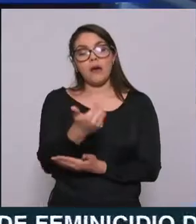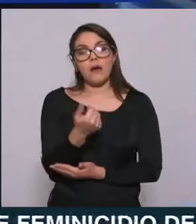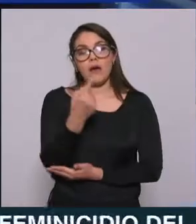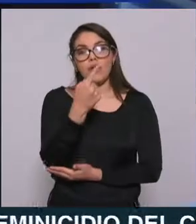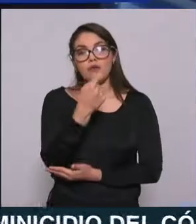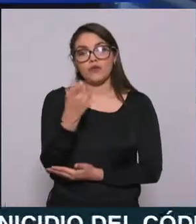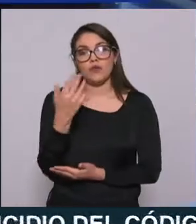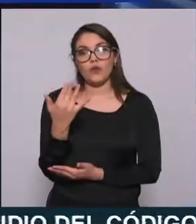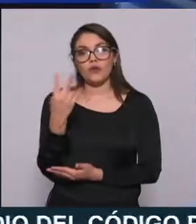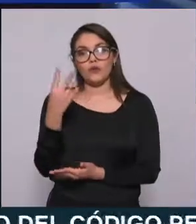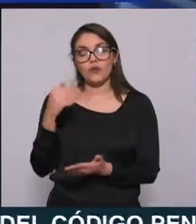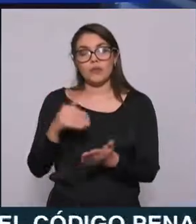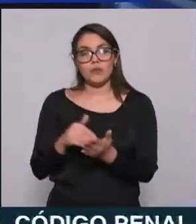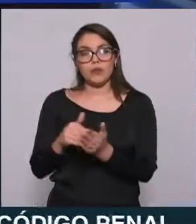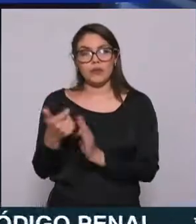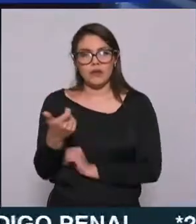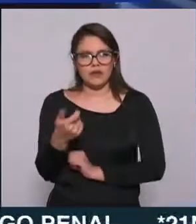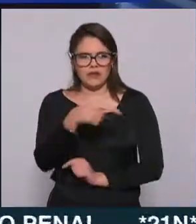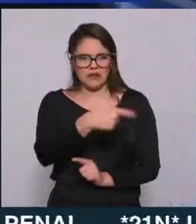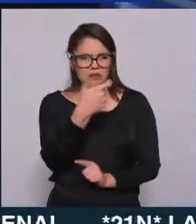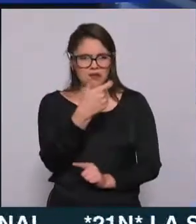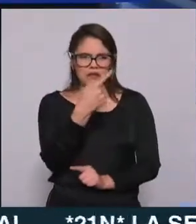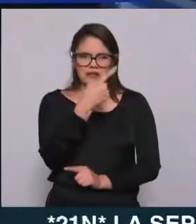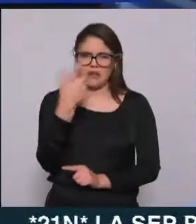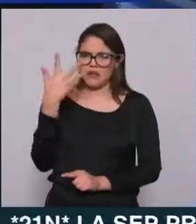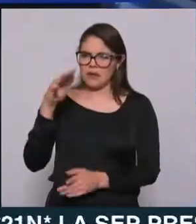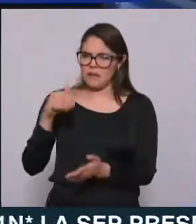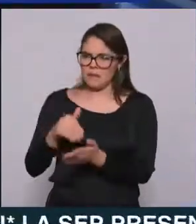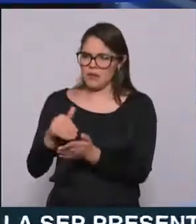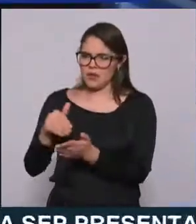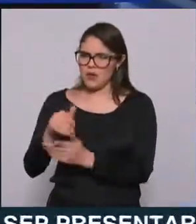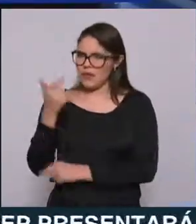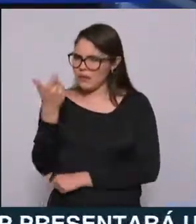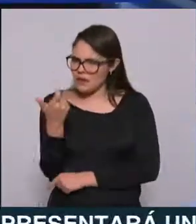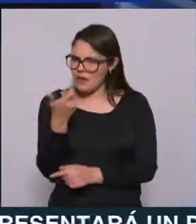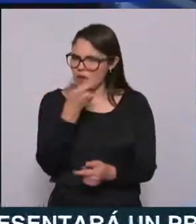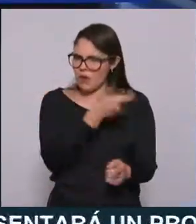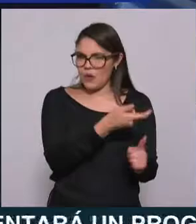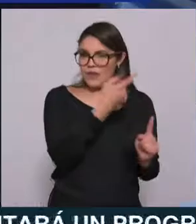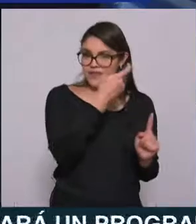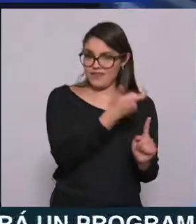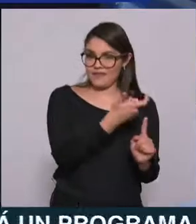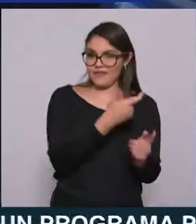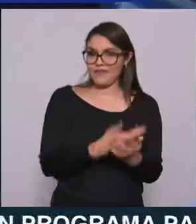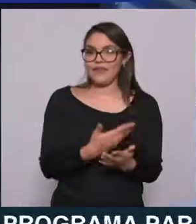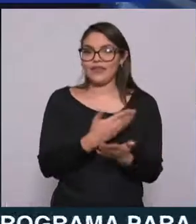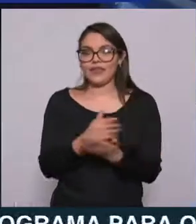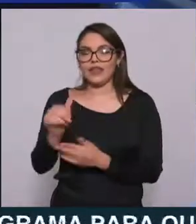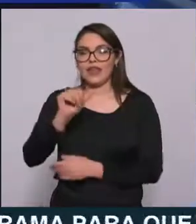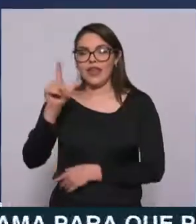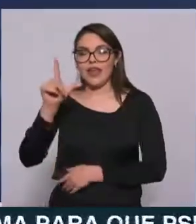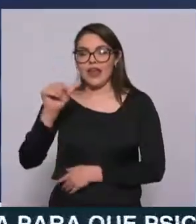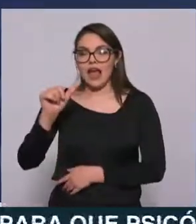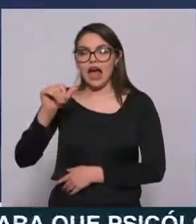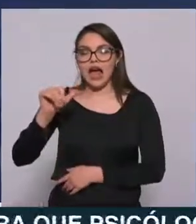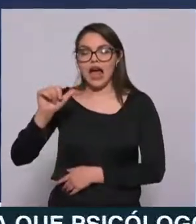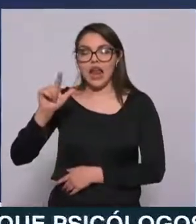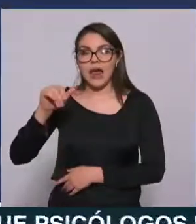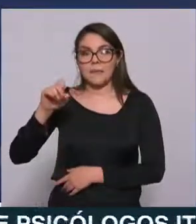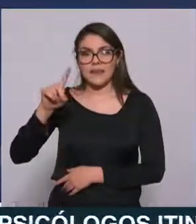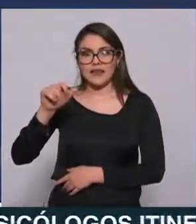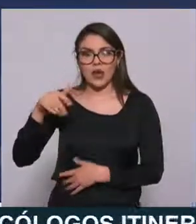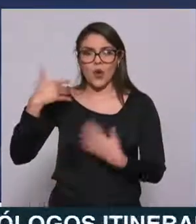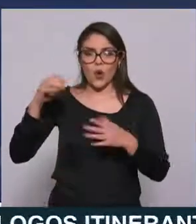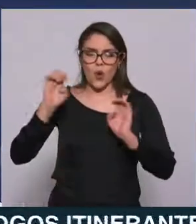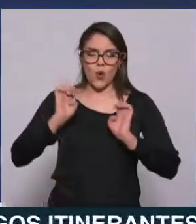un parque que costó más o menos 110 millones de pesos la hectárea construida. La Alameda, que tiene unos acabados de lujo y de